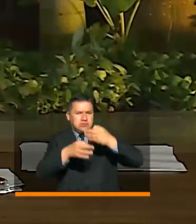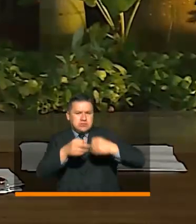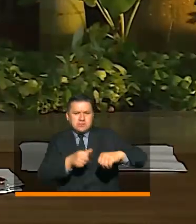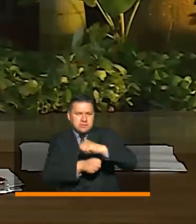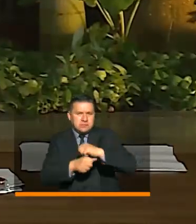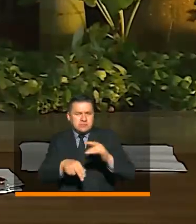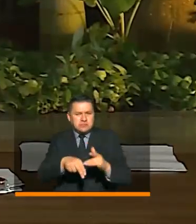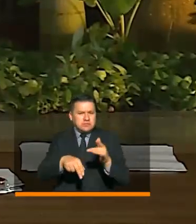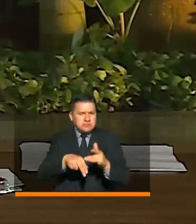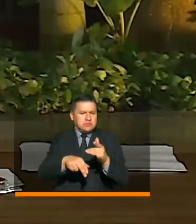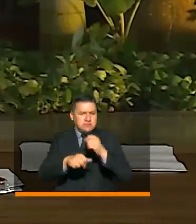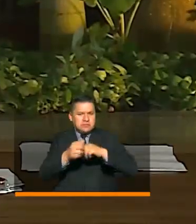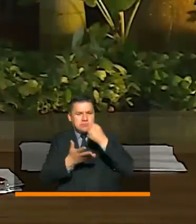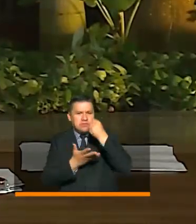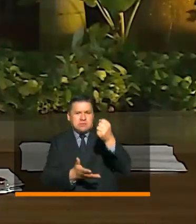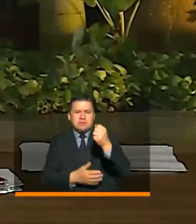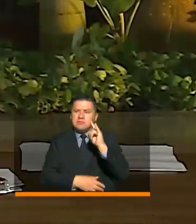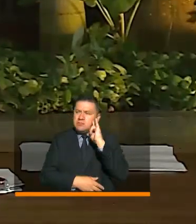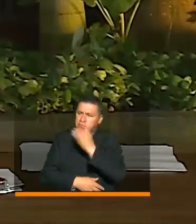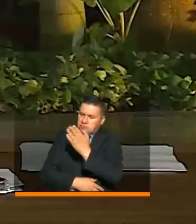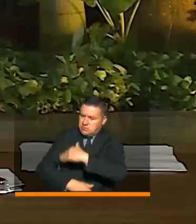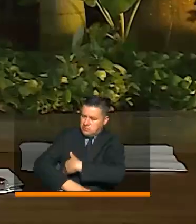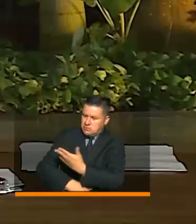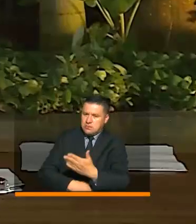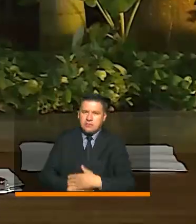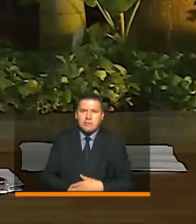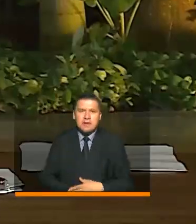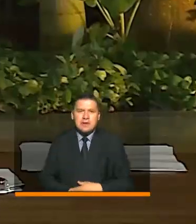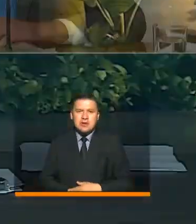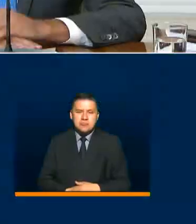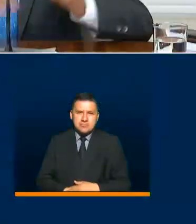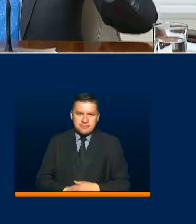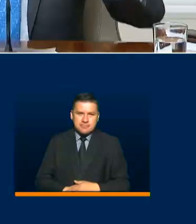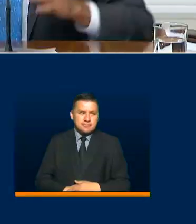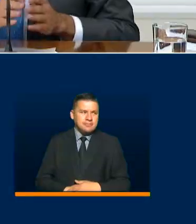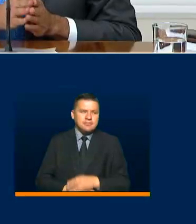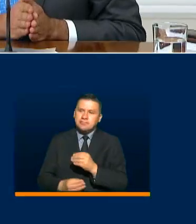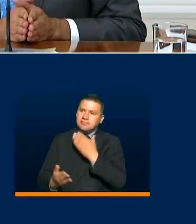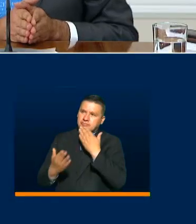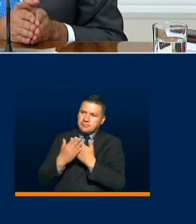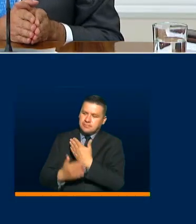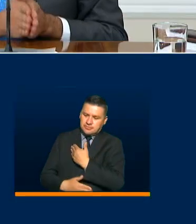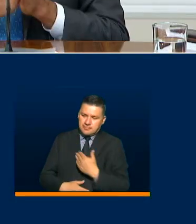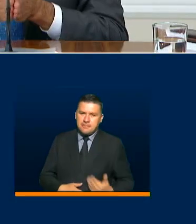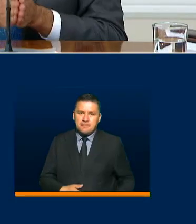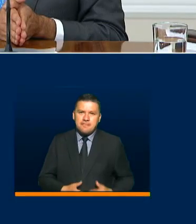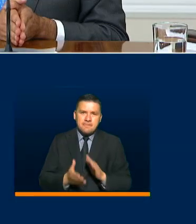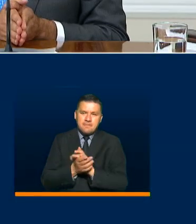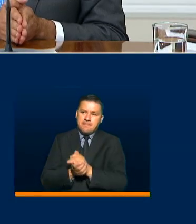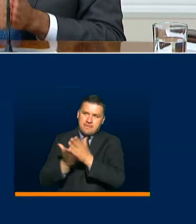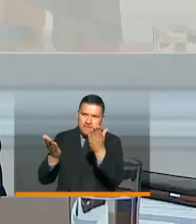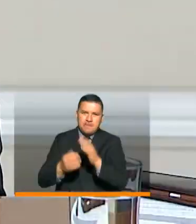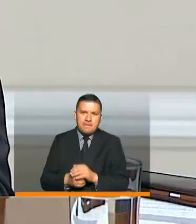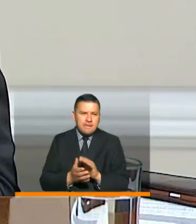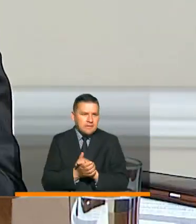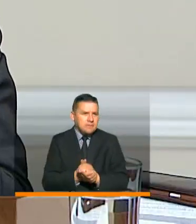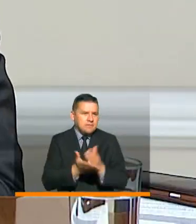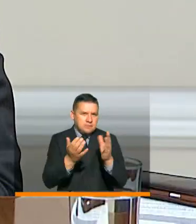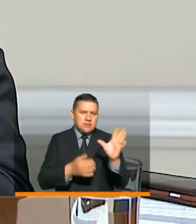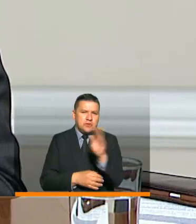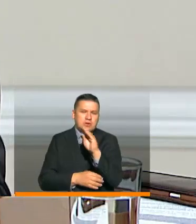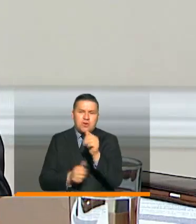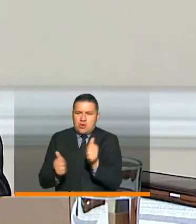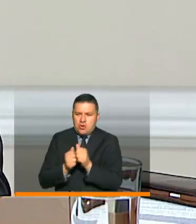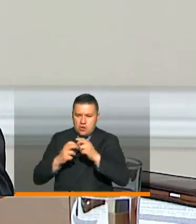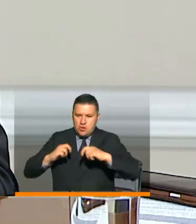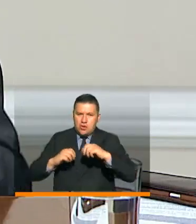segura estimulando la inversión? Lo escuchamos, ministro. Muchas gracias, presidente. Un saludo a usted, un saludo también a los